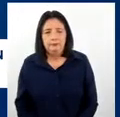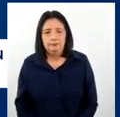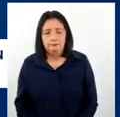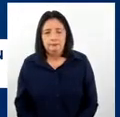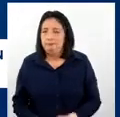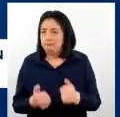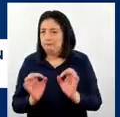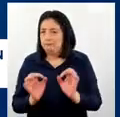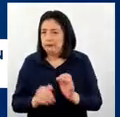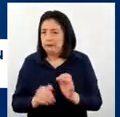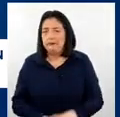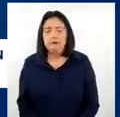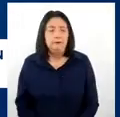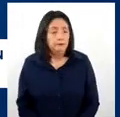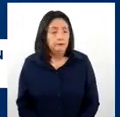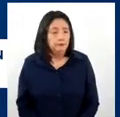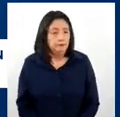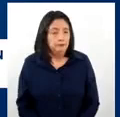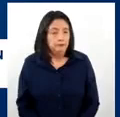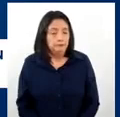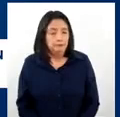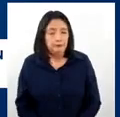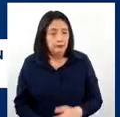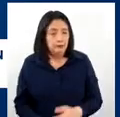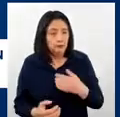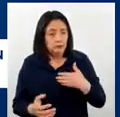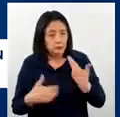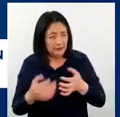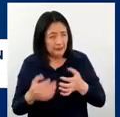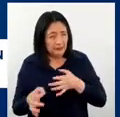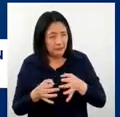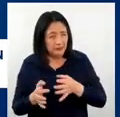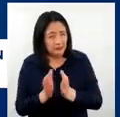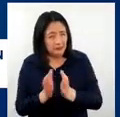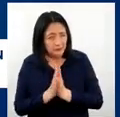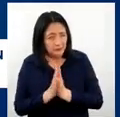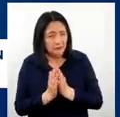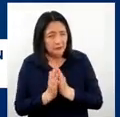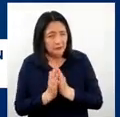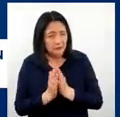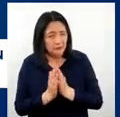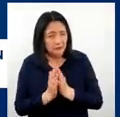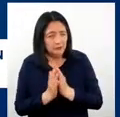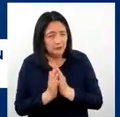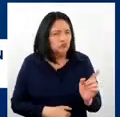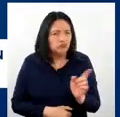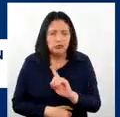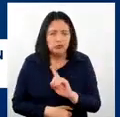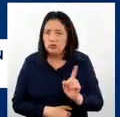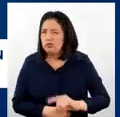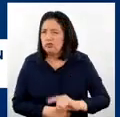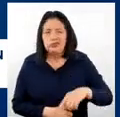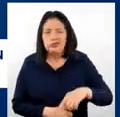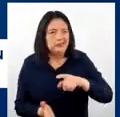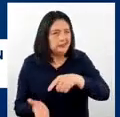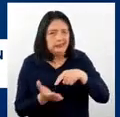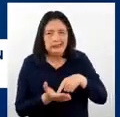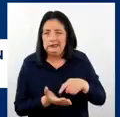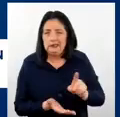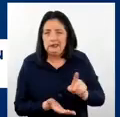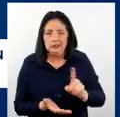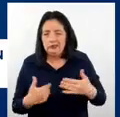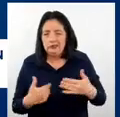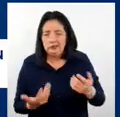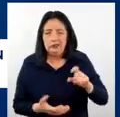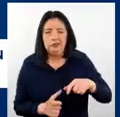Bien. En este caso, ¿nos puede especificar, por favor, dónde no nos tienen que exigir el